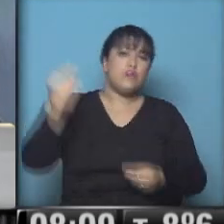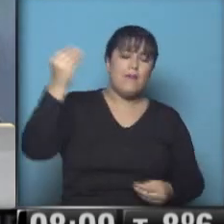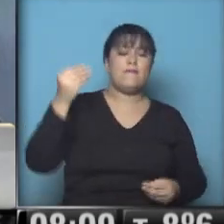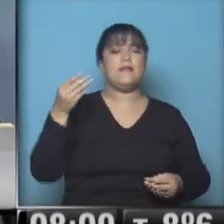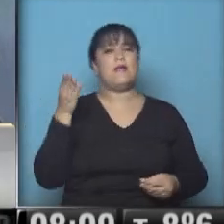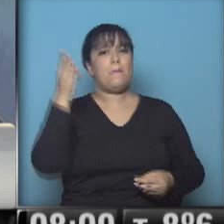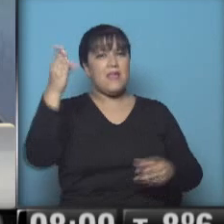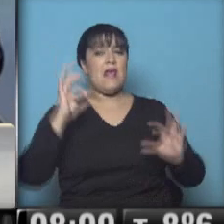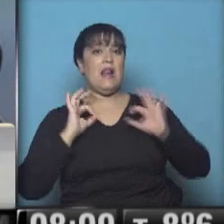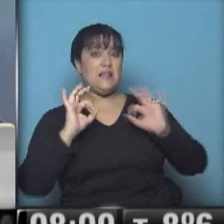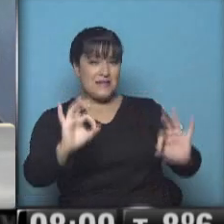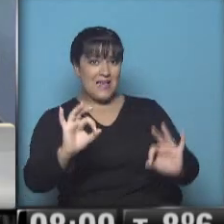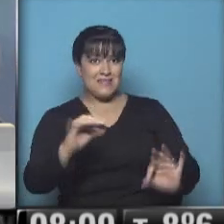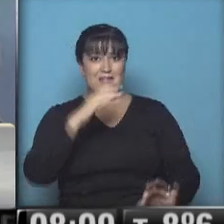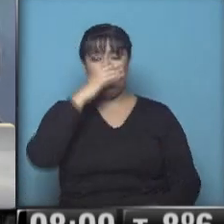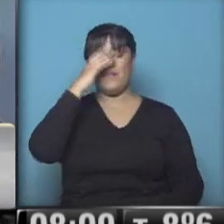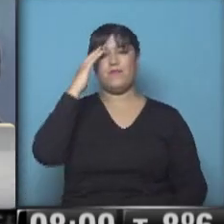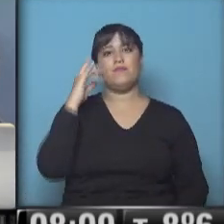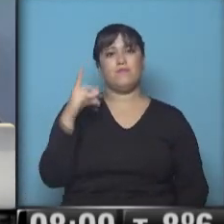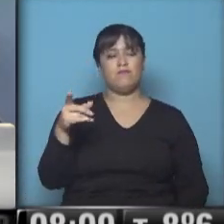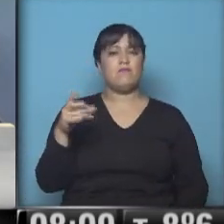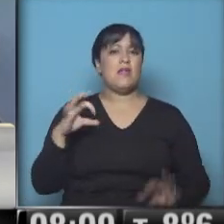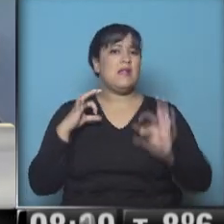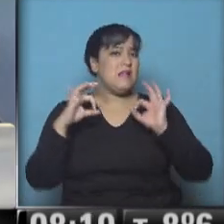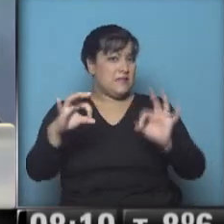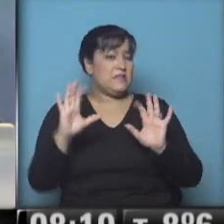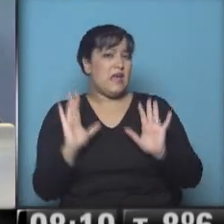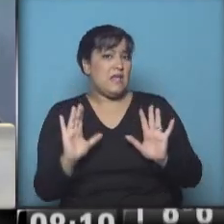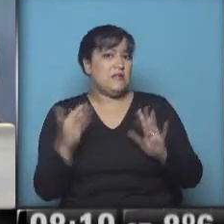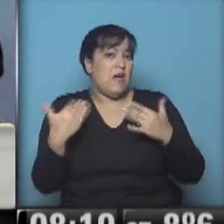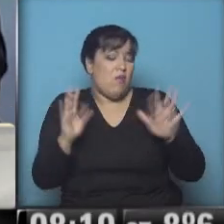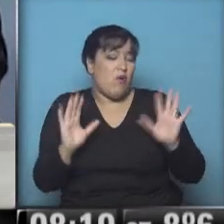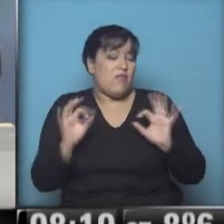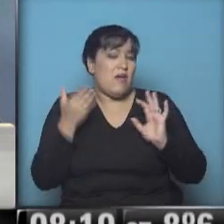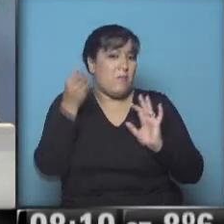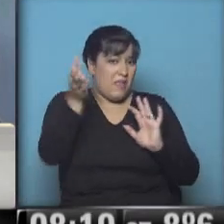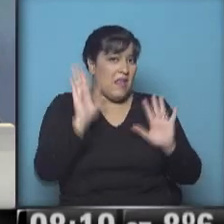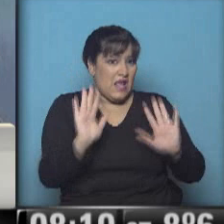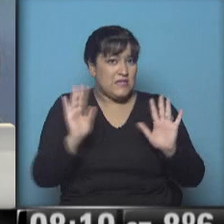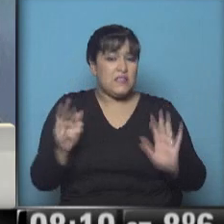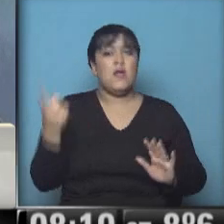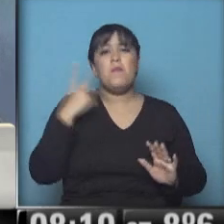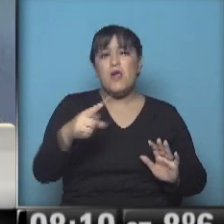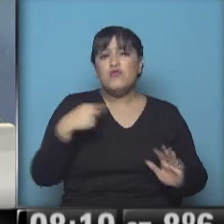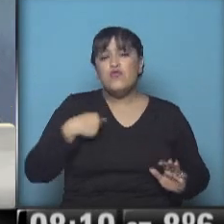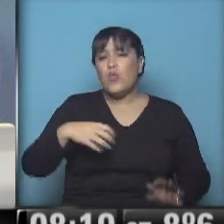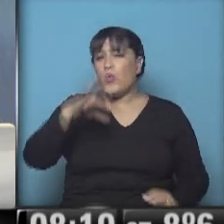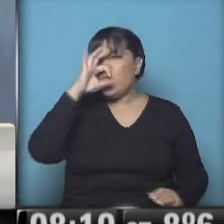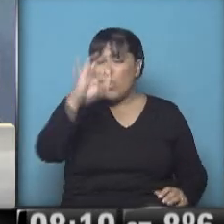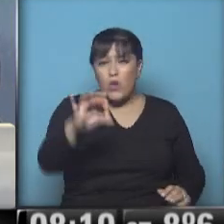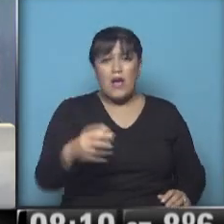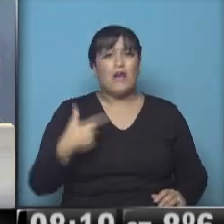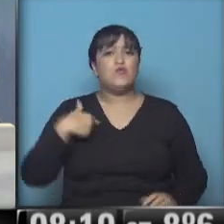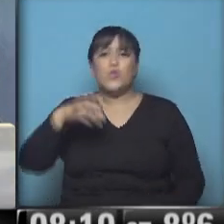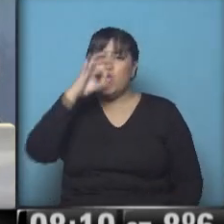la licencia en el uso de las atribuciones como presidentea de la institución pero jamás he observado